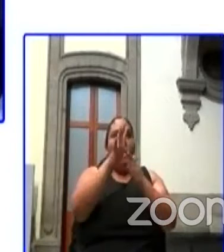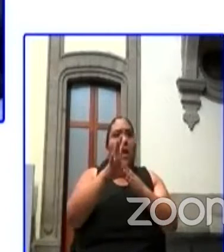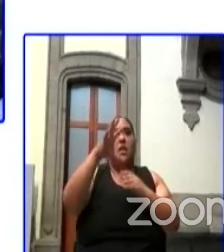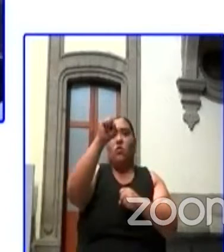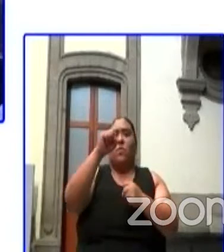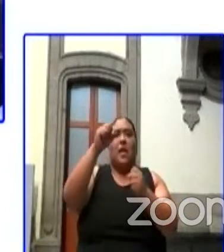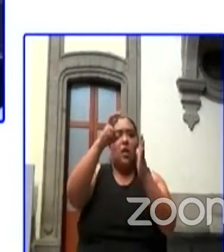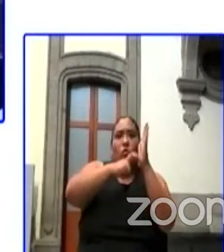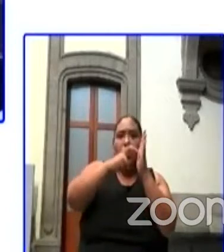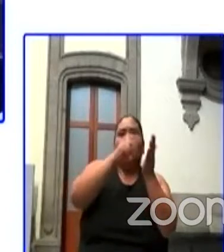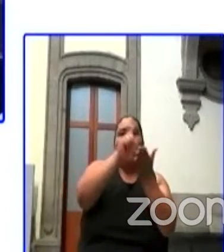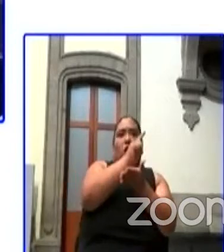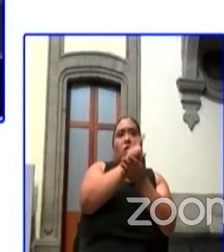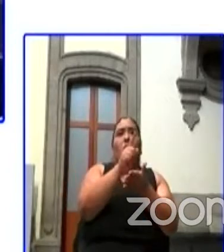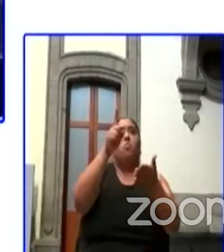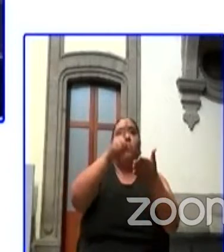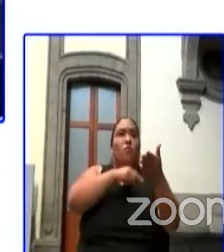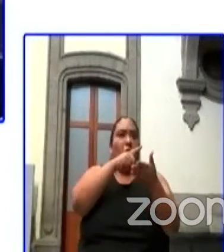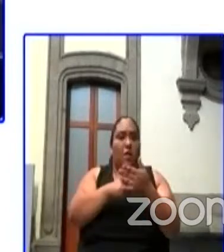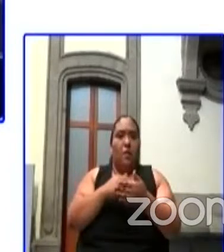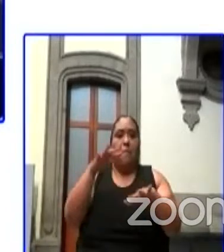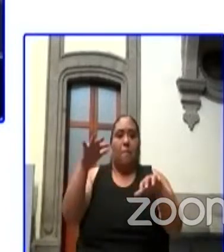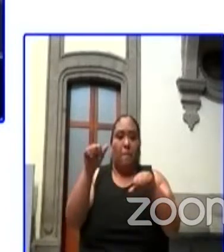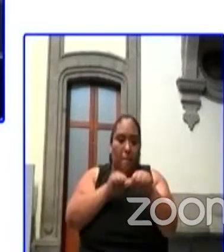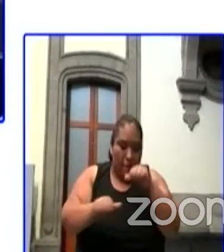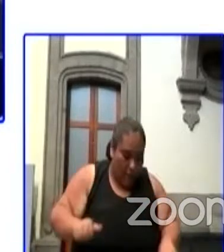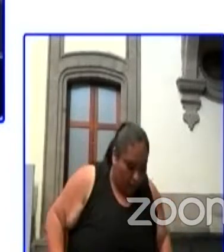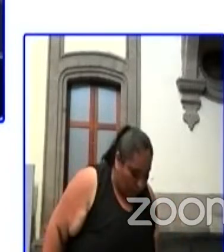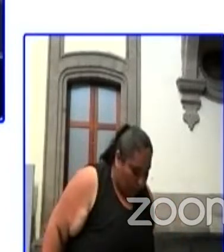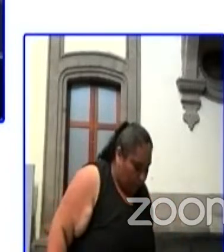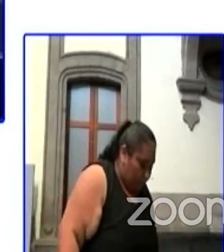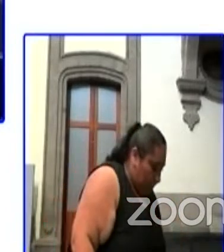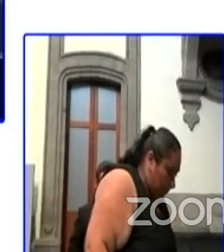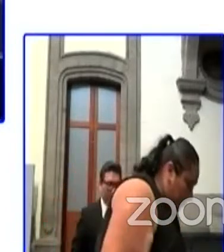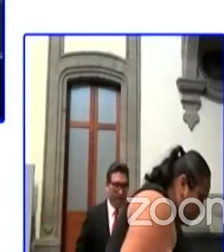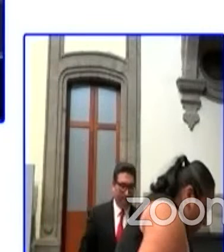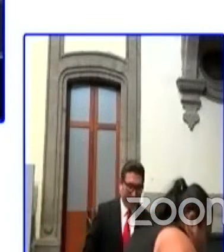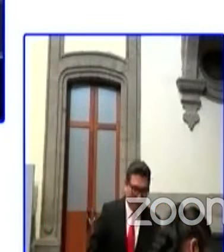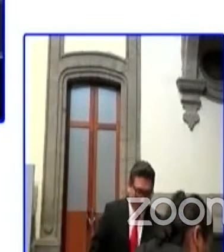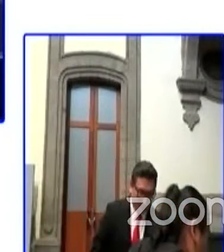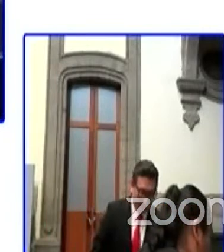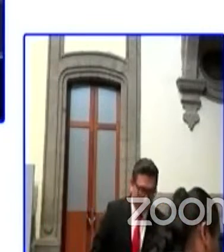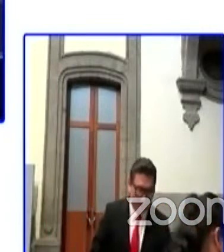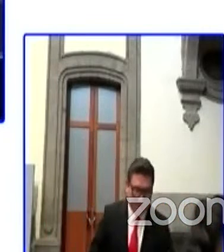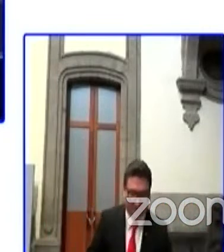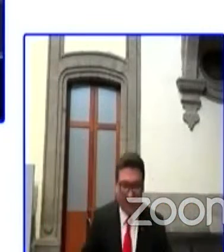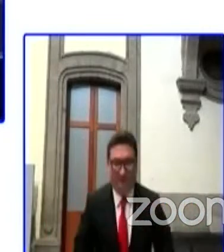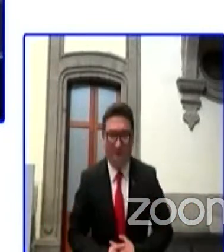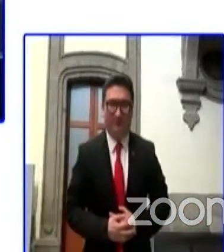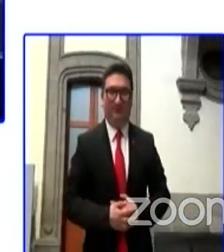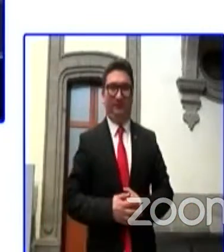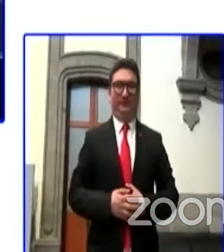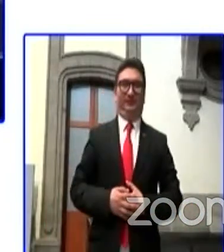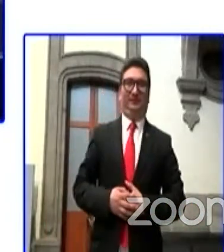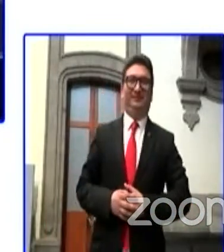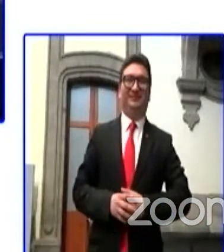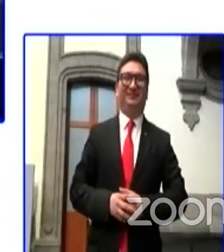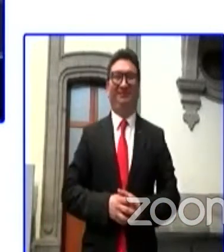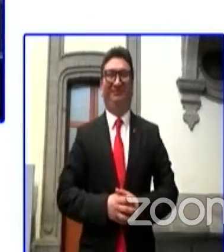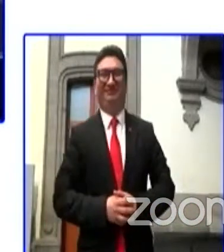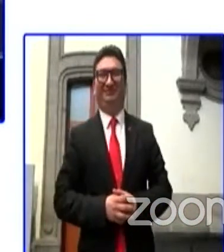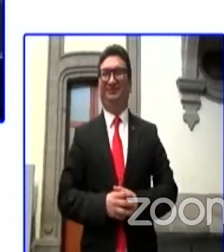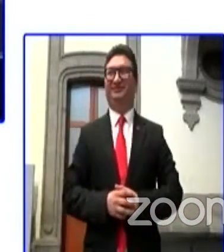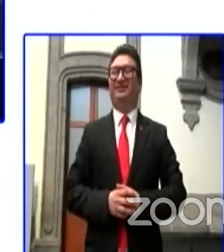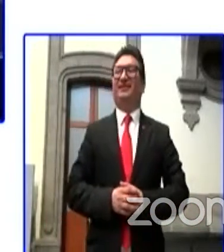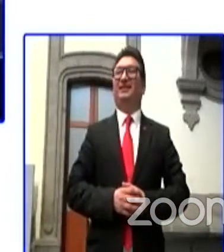por carecer de la consulta. Y dice por lo menos que incluya este listado de qué se debe de cumplir para